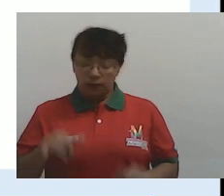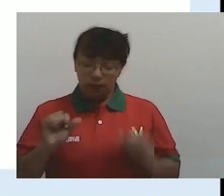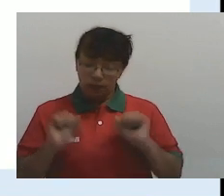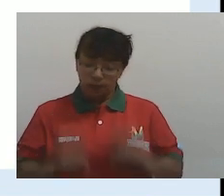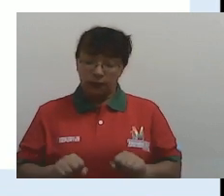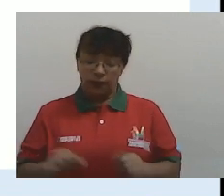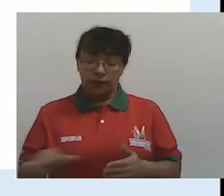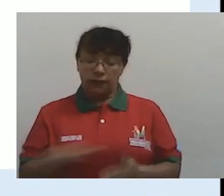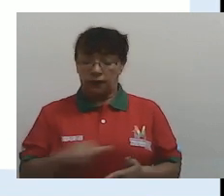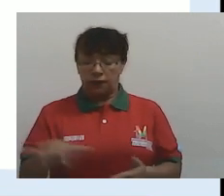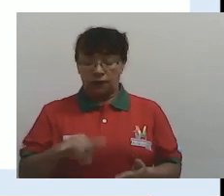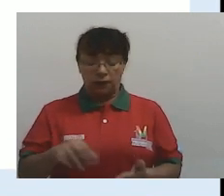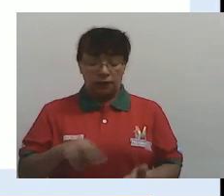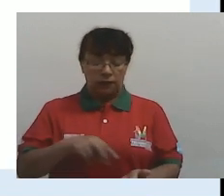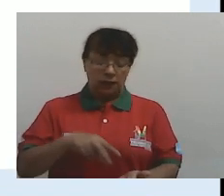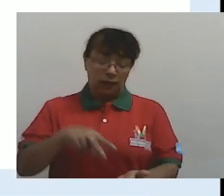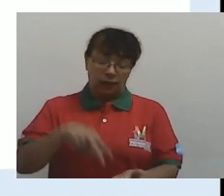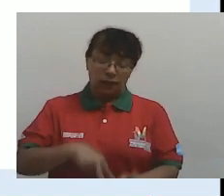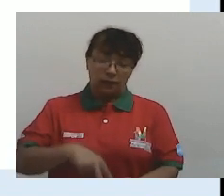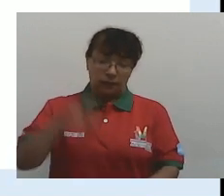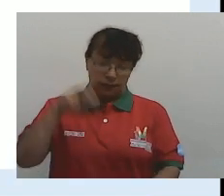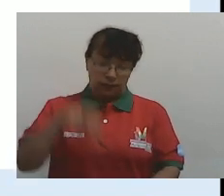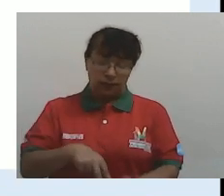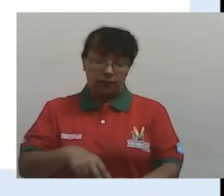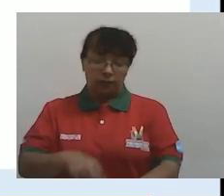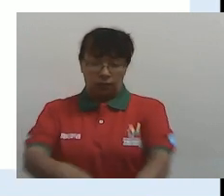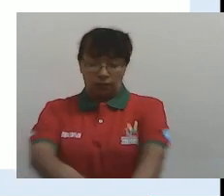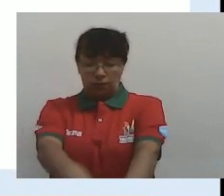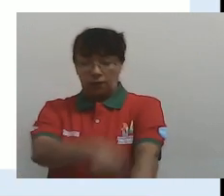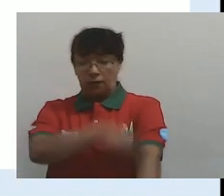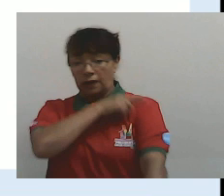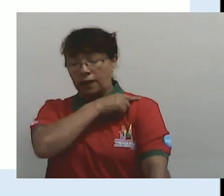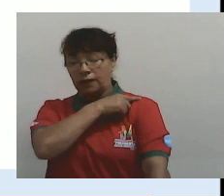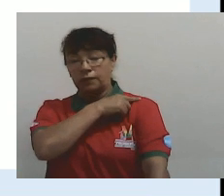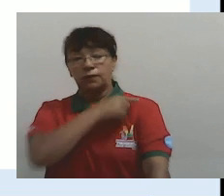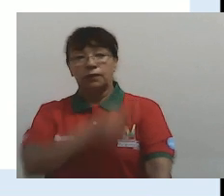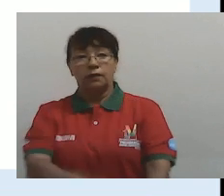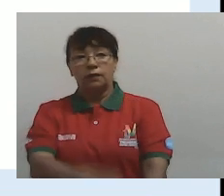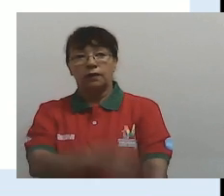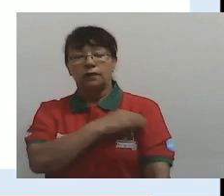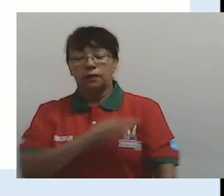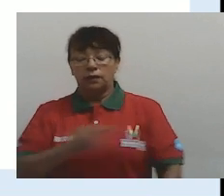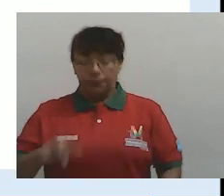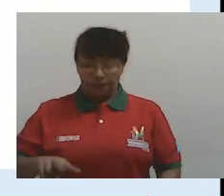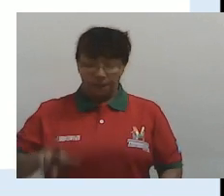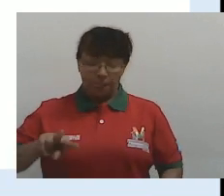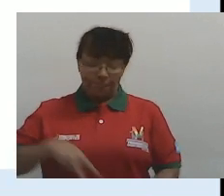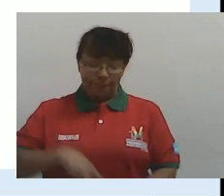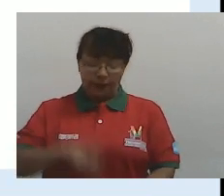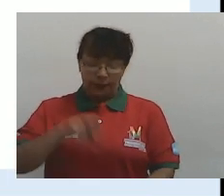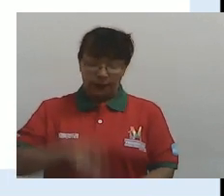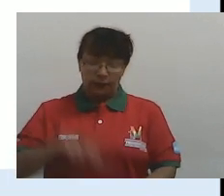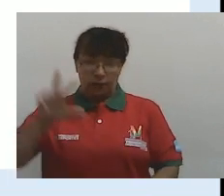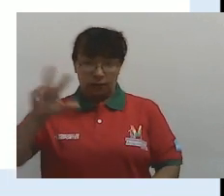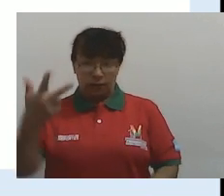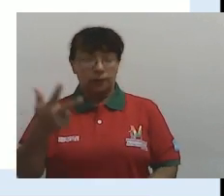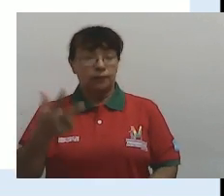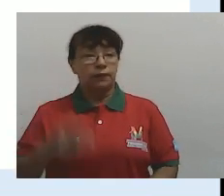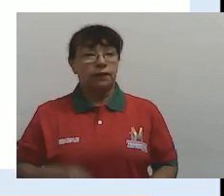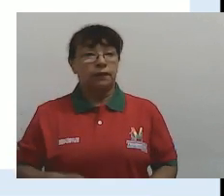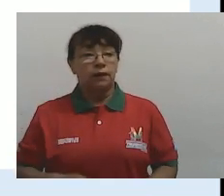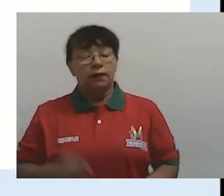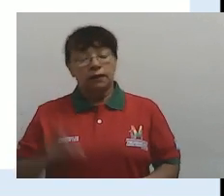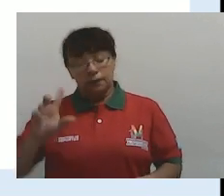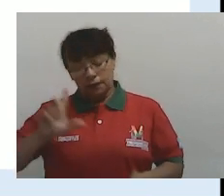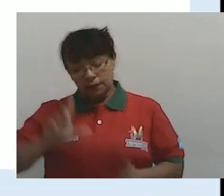salto largo, con derecho o con izquierda. Pero en el salto triple, para decir que es salto triple, después que ha apoyado